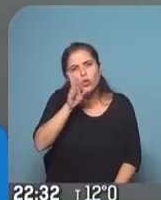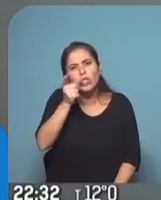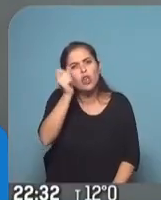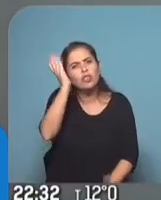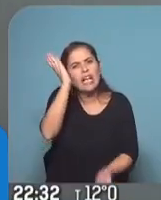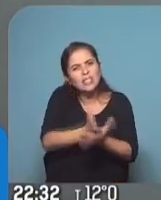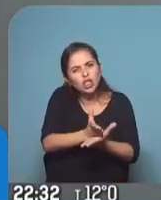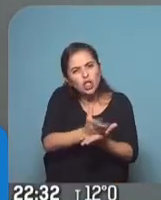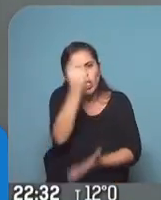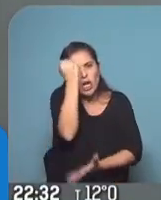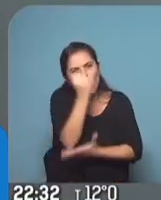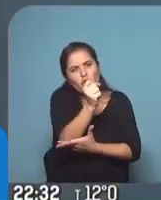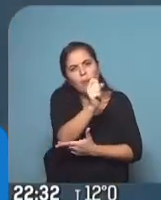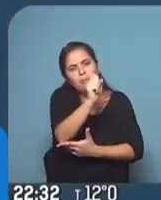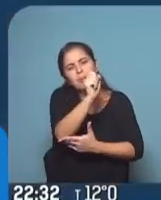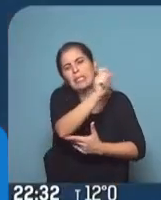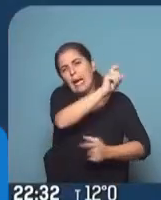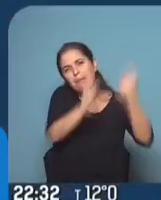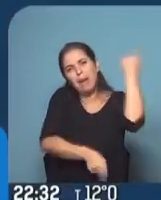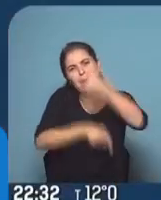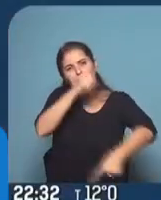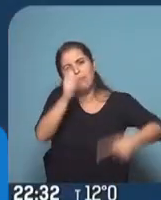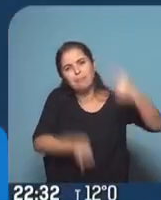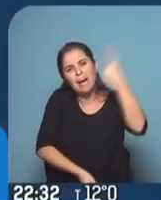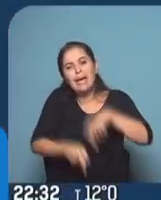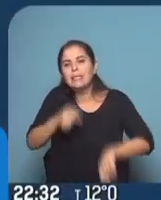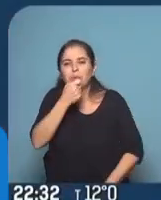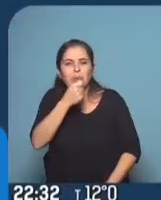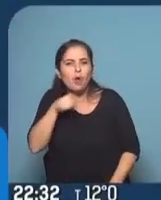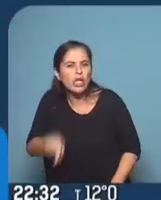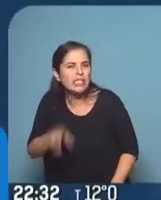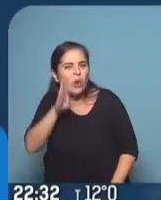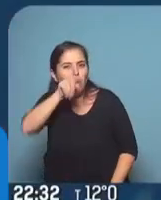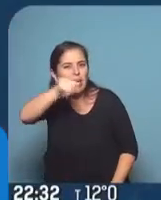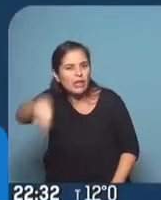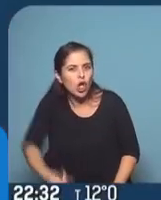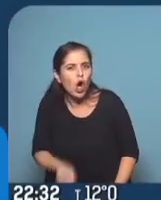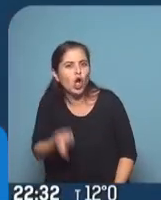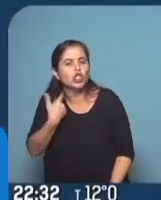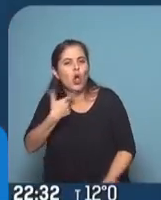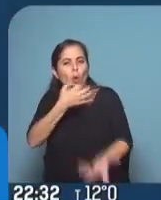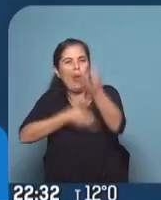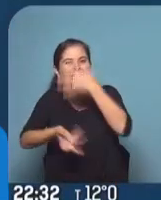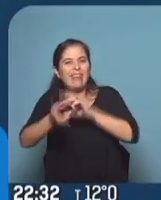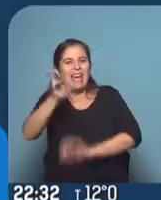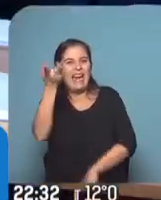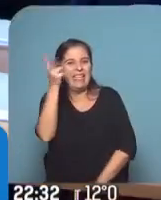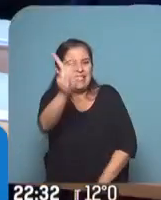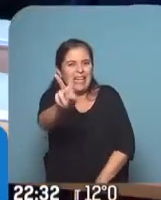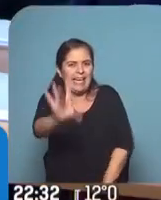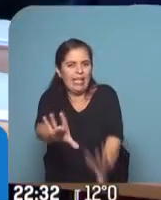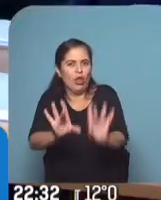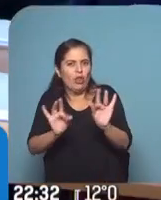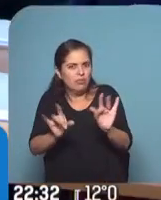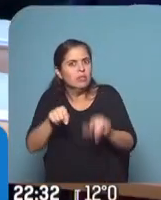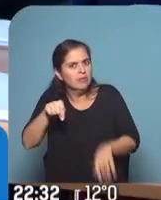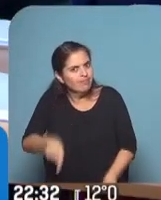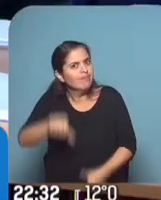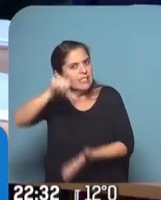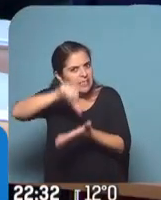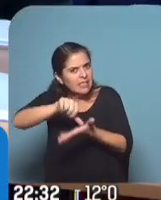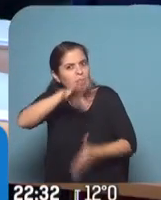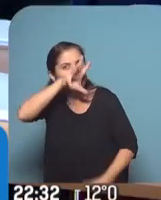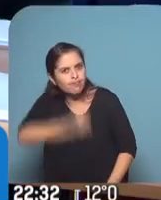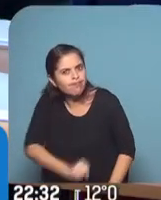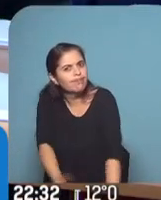Estados Unidos, los problemas para exportar petróleo y demás? ¿Es una economía o un Estado que puede soportar por mucho tiempo